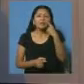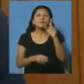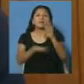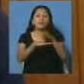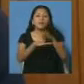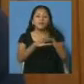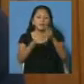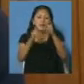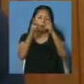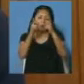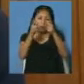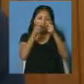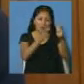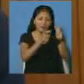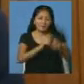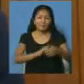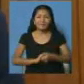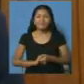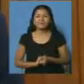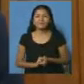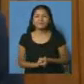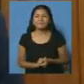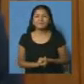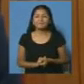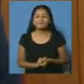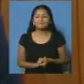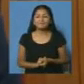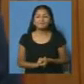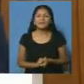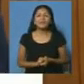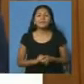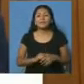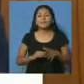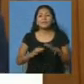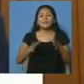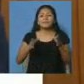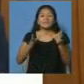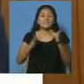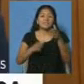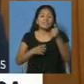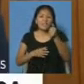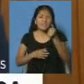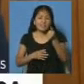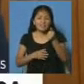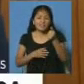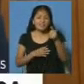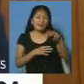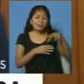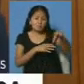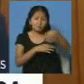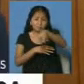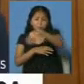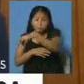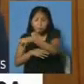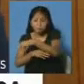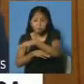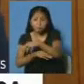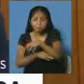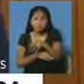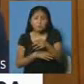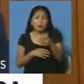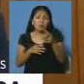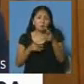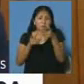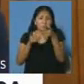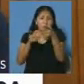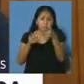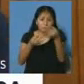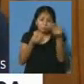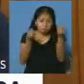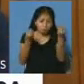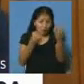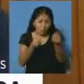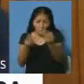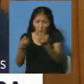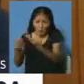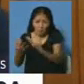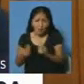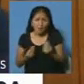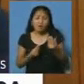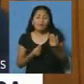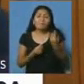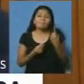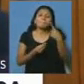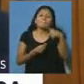de los 60 municipios hemos hemos tenido muy buenos resultados en todos los municipios